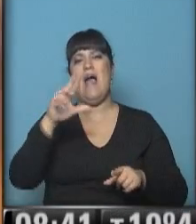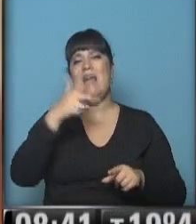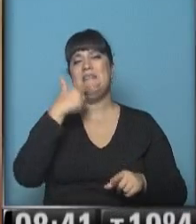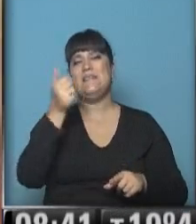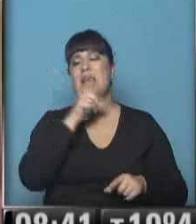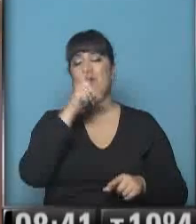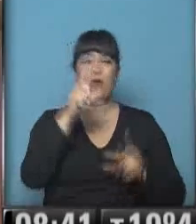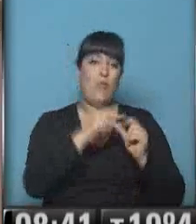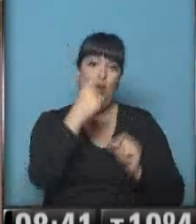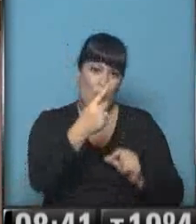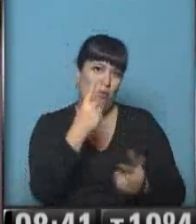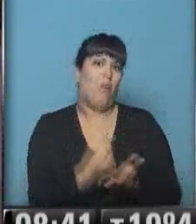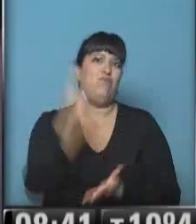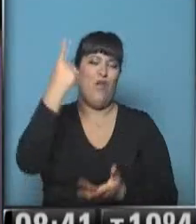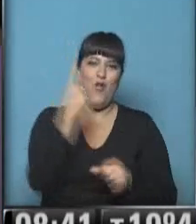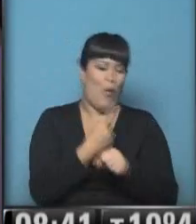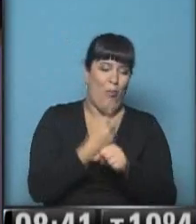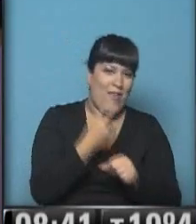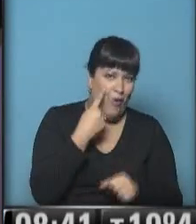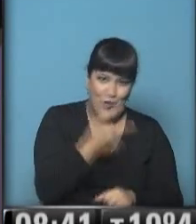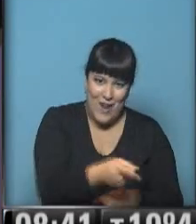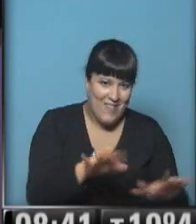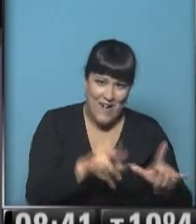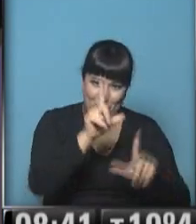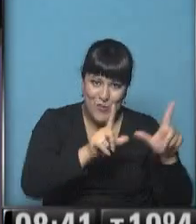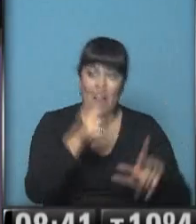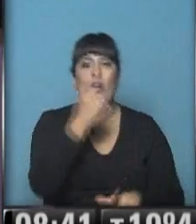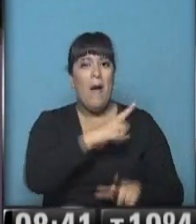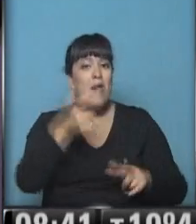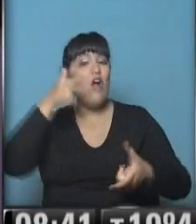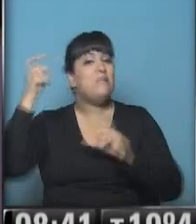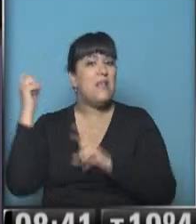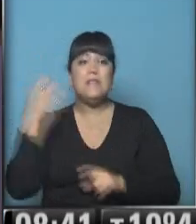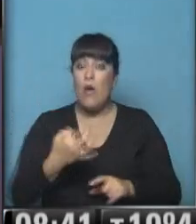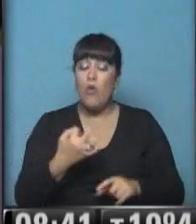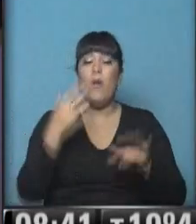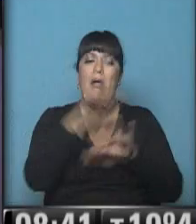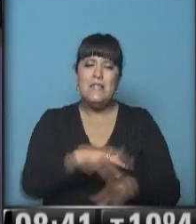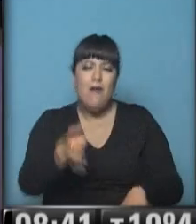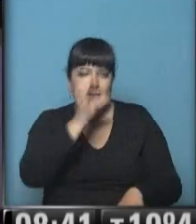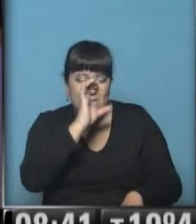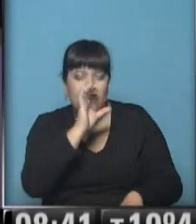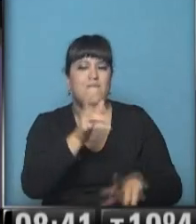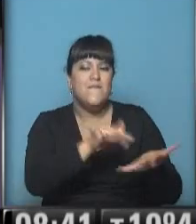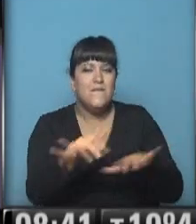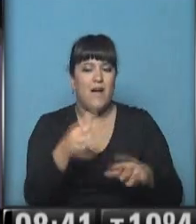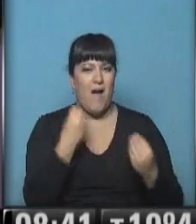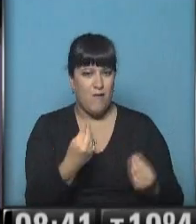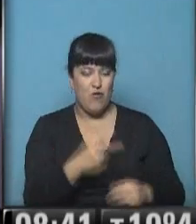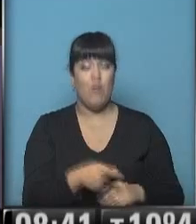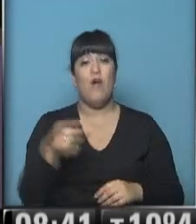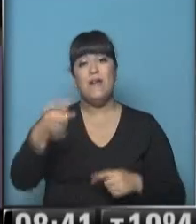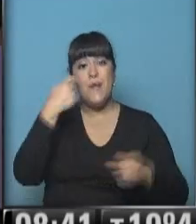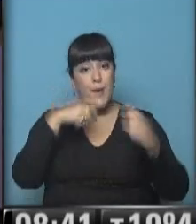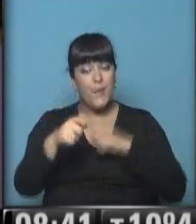obviamente vamos a necesitar muchísimo más que eso pero es una buena experiencia para que los chicos sigan aprendiendo sigan metiendo a manos esto se vende